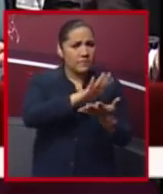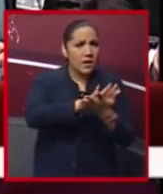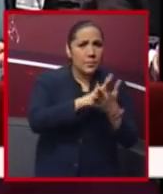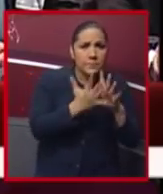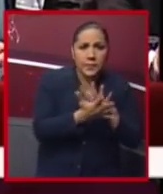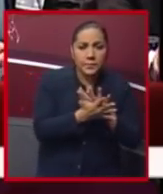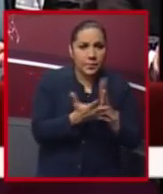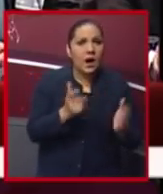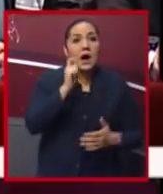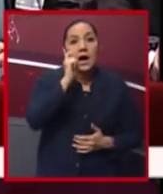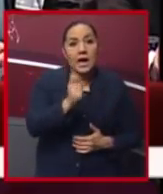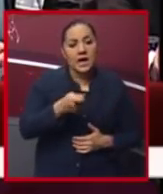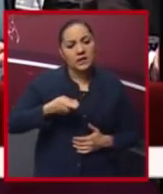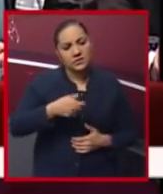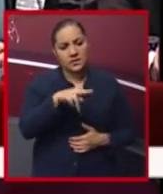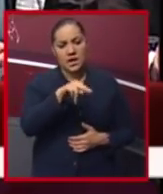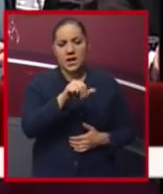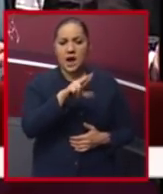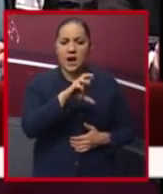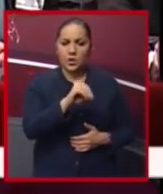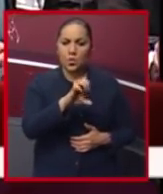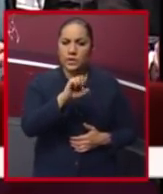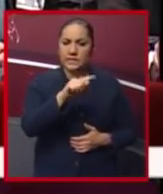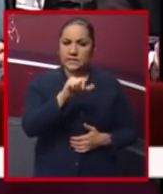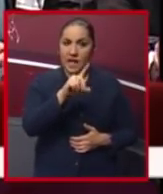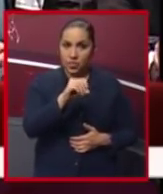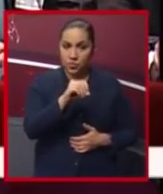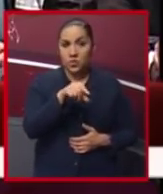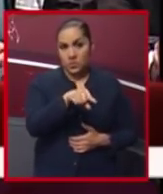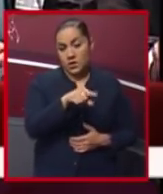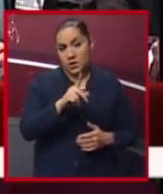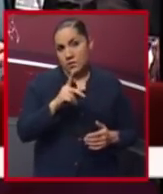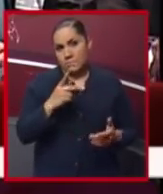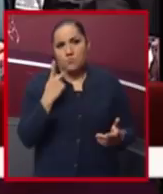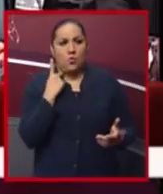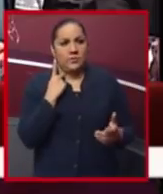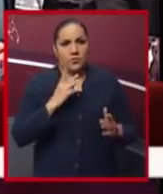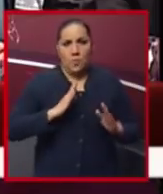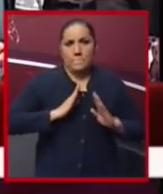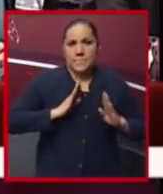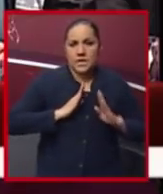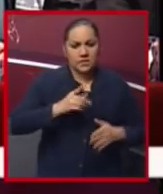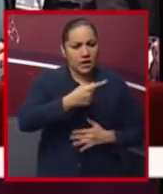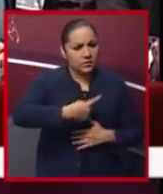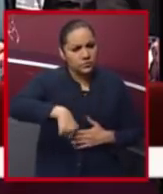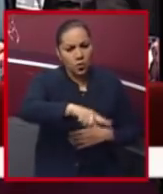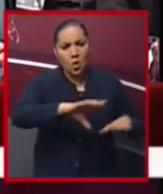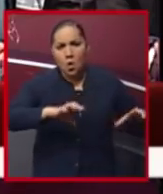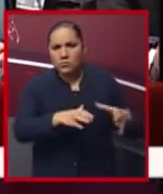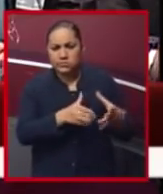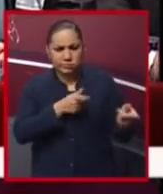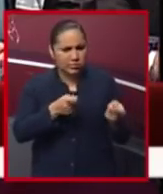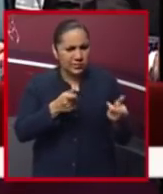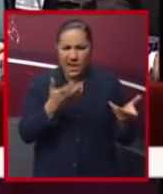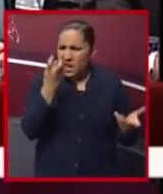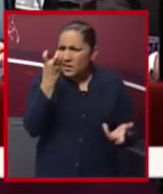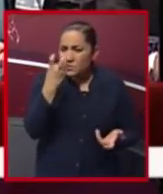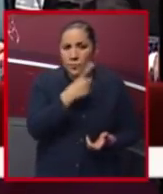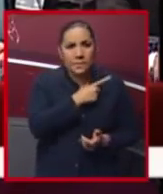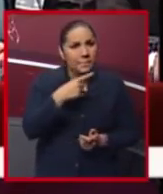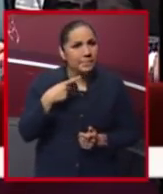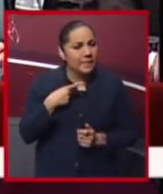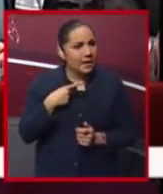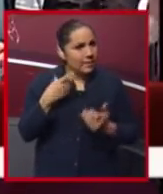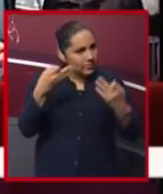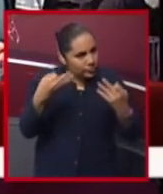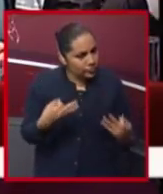un narcoestado político-militar y este es el gran reto para nuestro nuevo gobierno, cómo frenar y terminar con este estado tan alejado